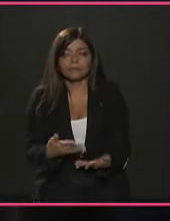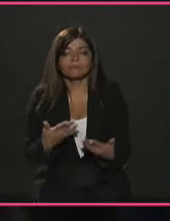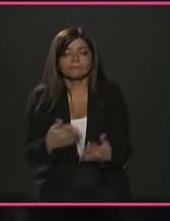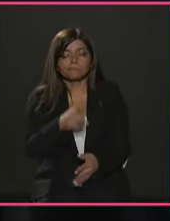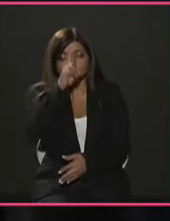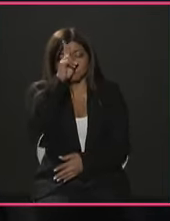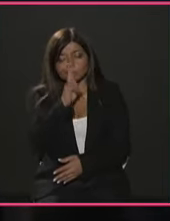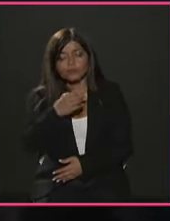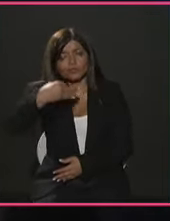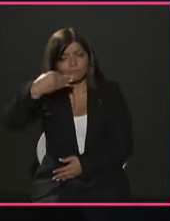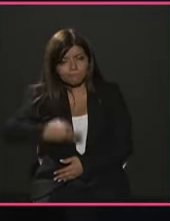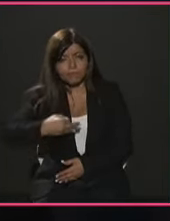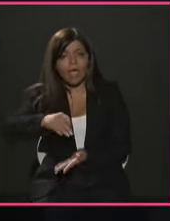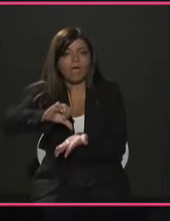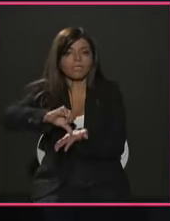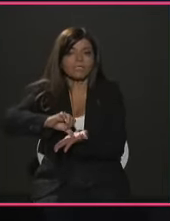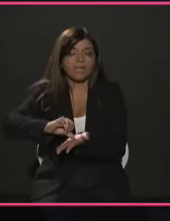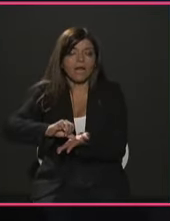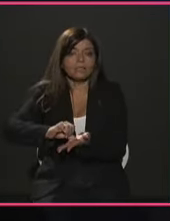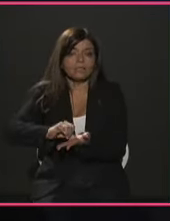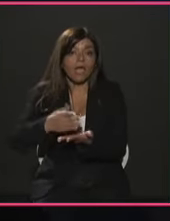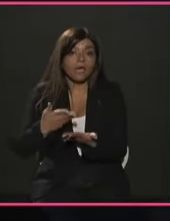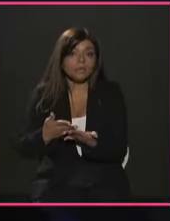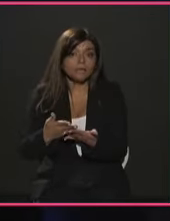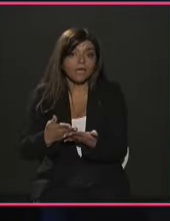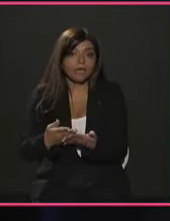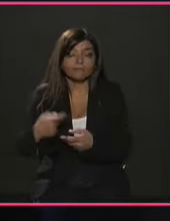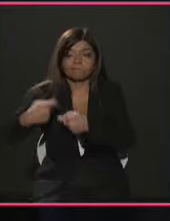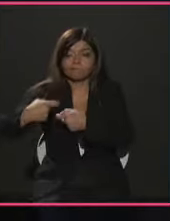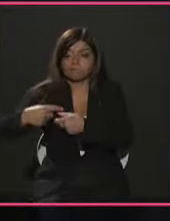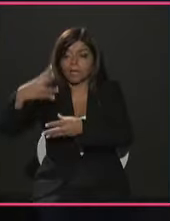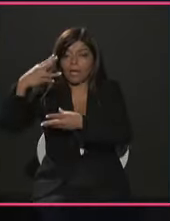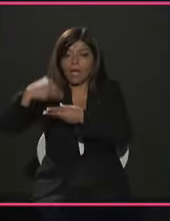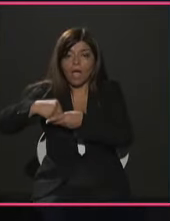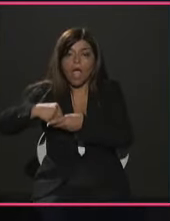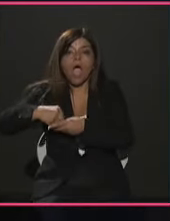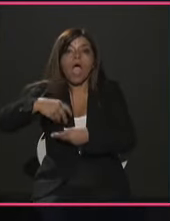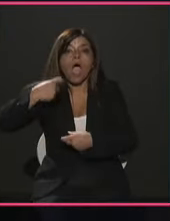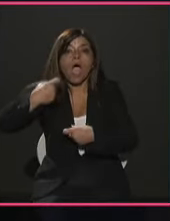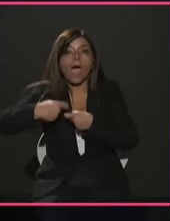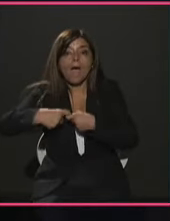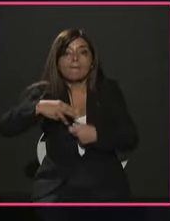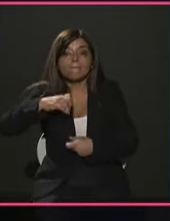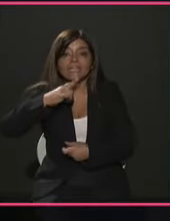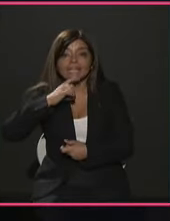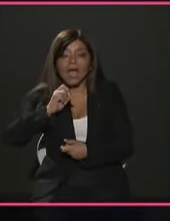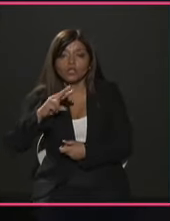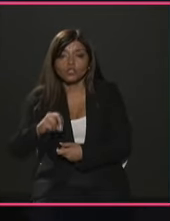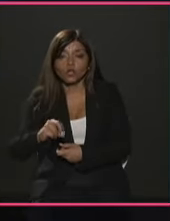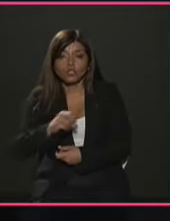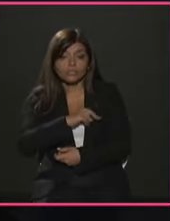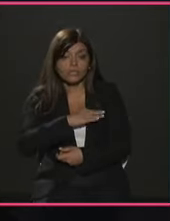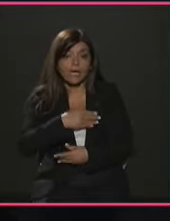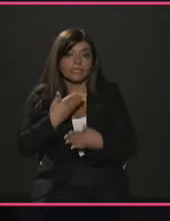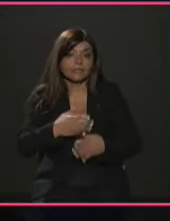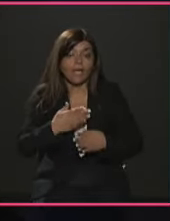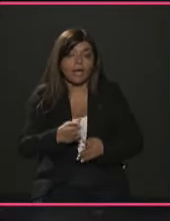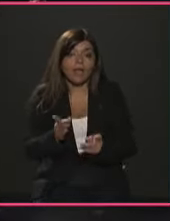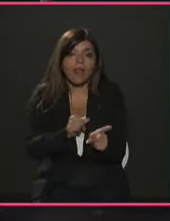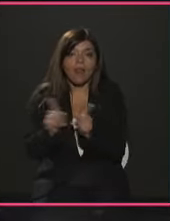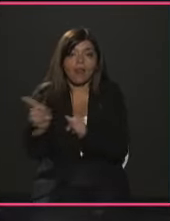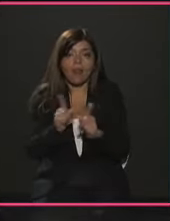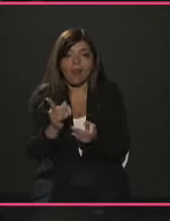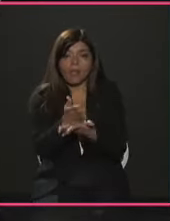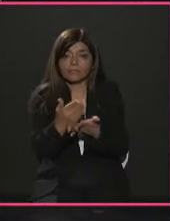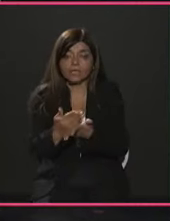rol bastante central en cuanto a la mitigación de la emisión de metano hace unos años chile emitió la estrategia de la gestión de